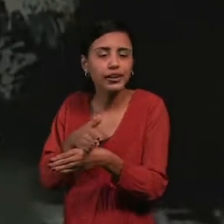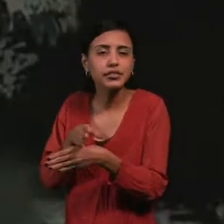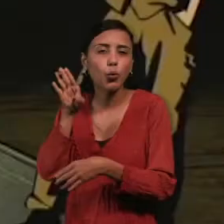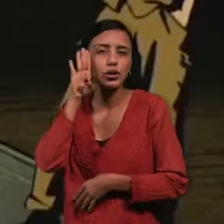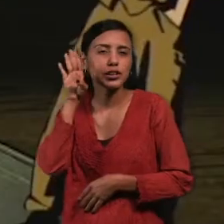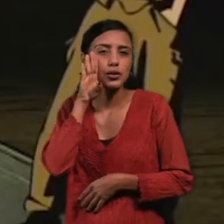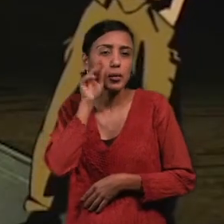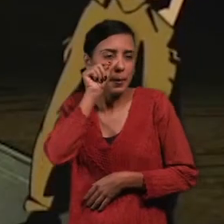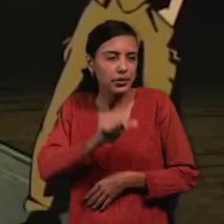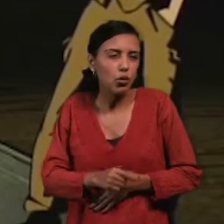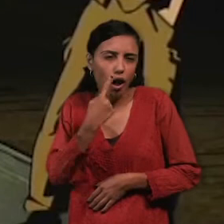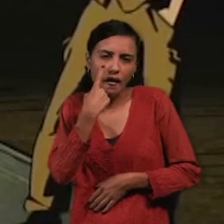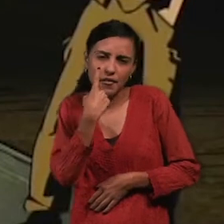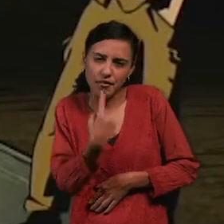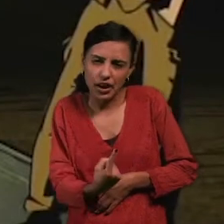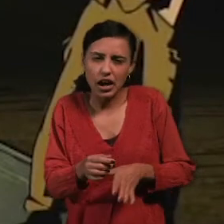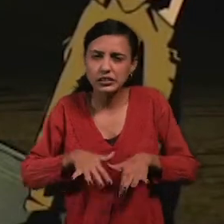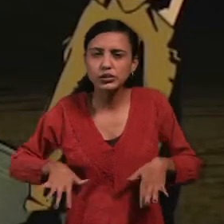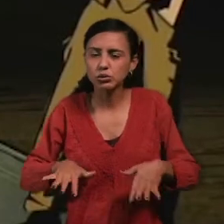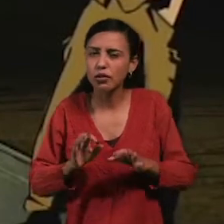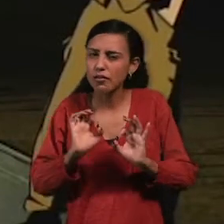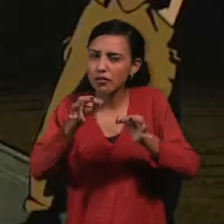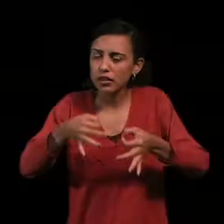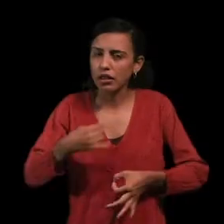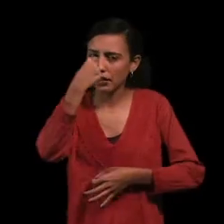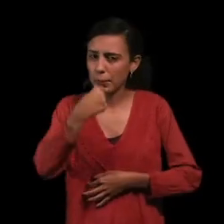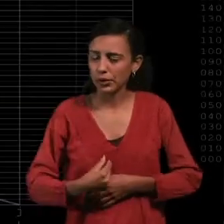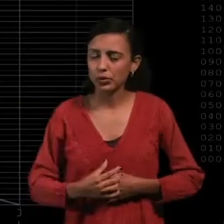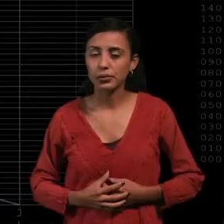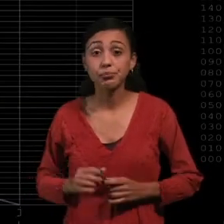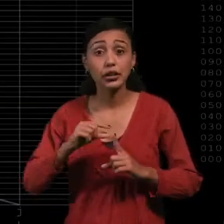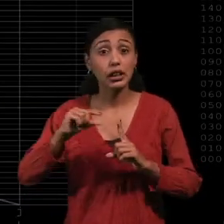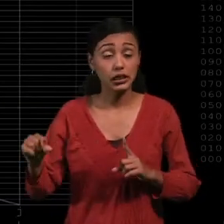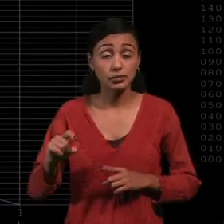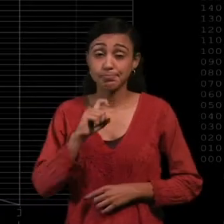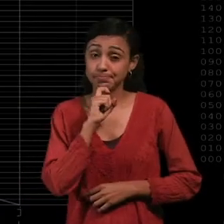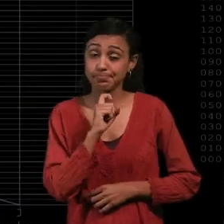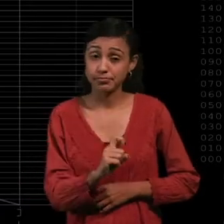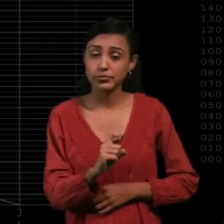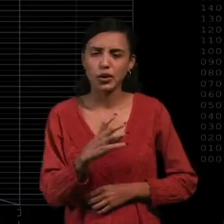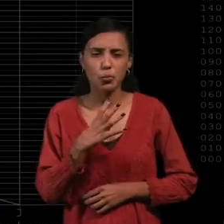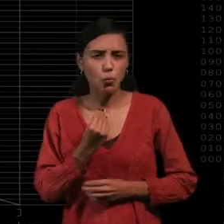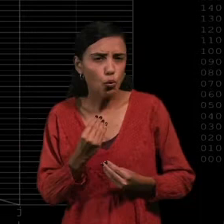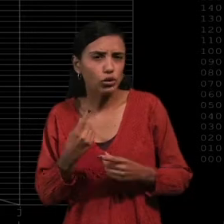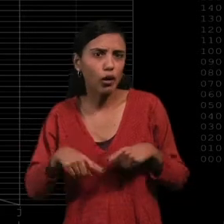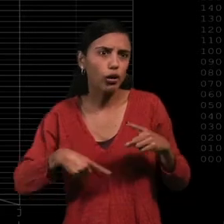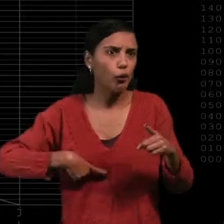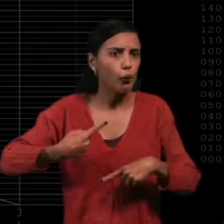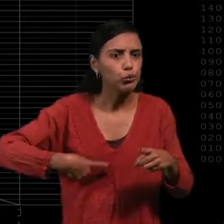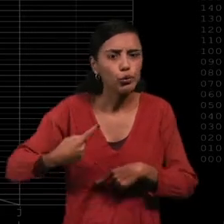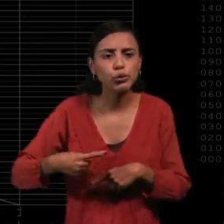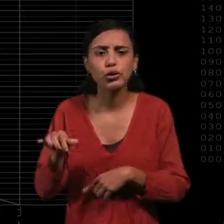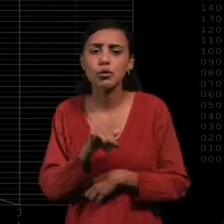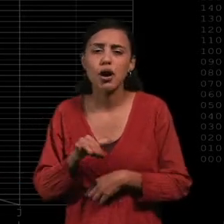para captar realidades existenciales y humanas. Es un tema polémico que tiene muchos detractores y sufre de